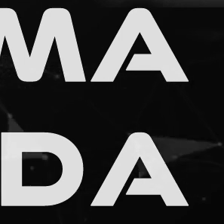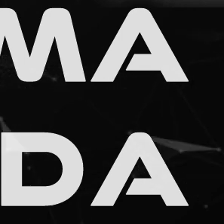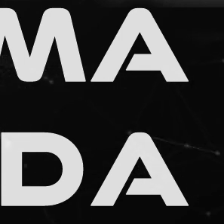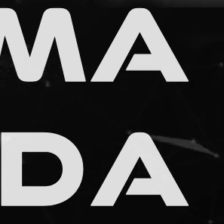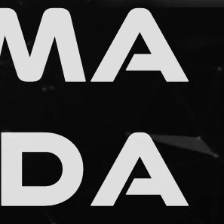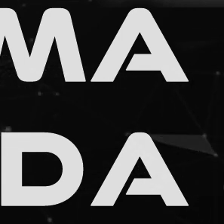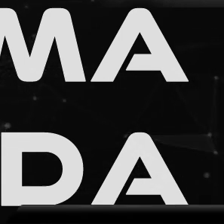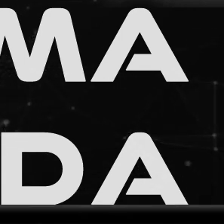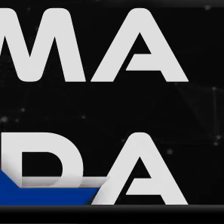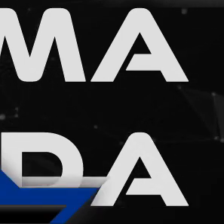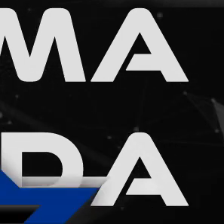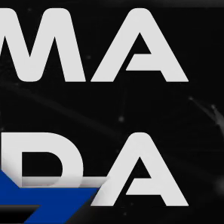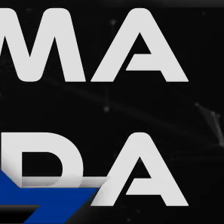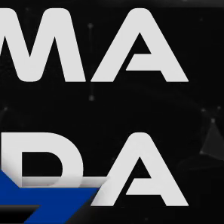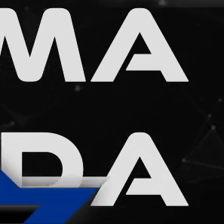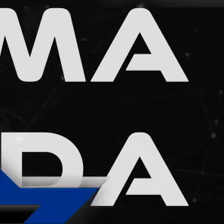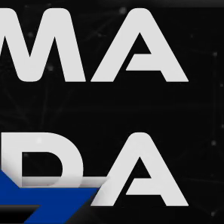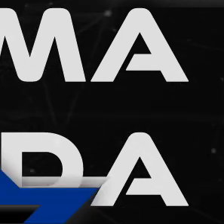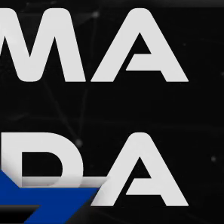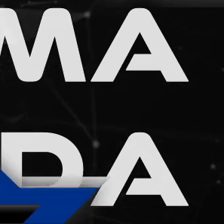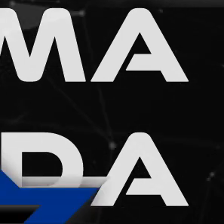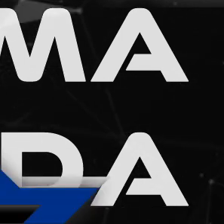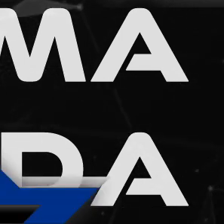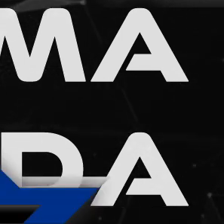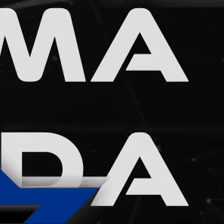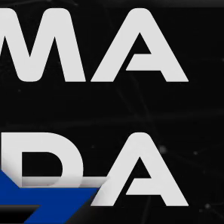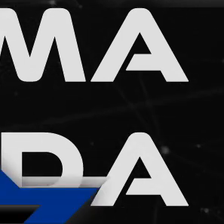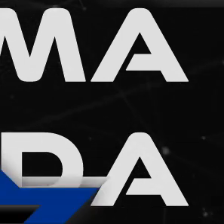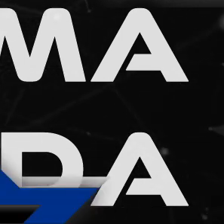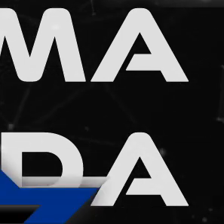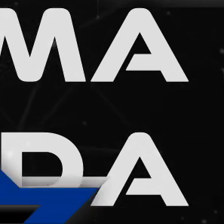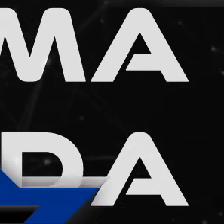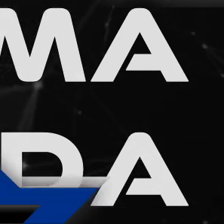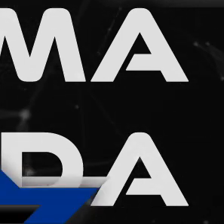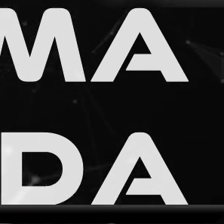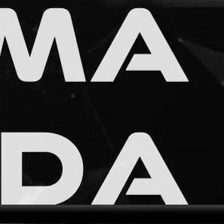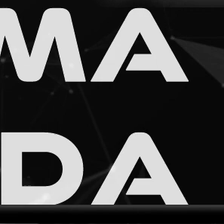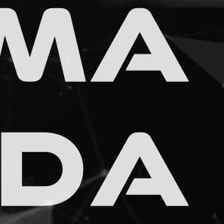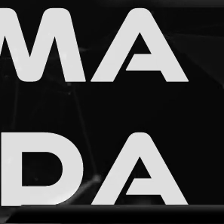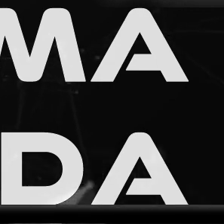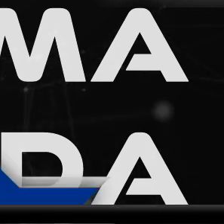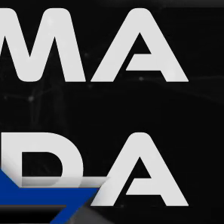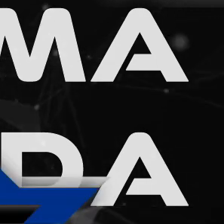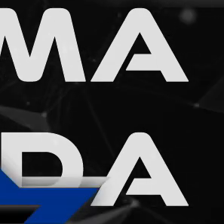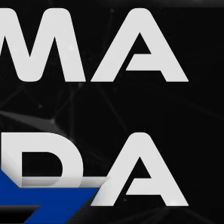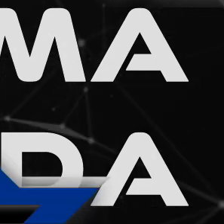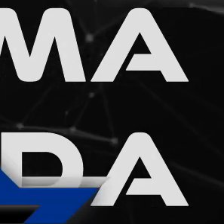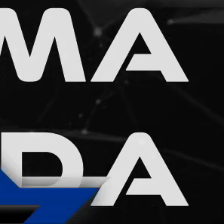Ya estás informado. No olvides darle like a este video, comparte y suscríbete a Escucha Diario.